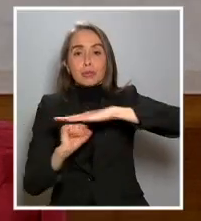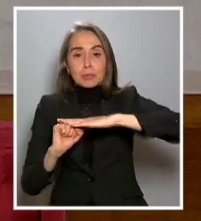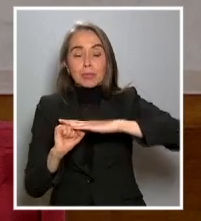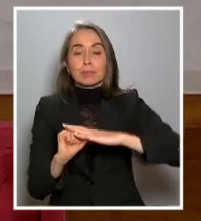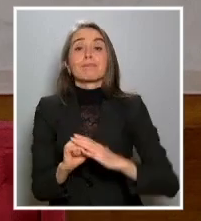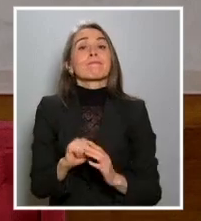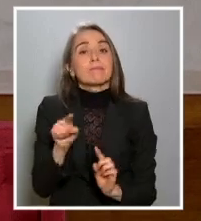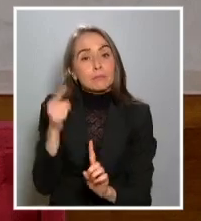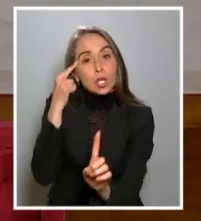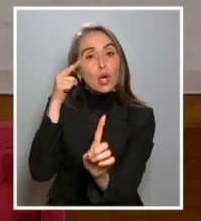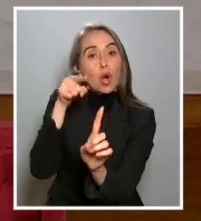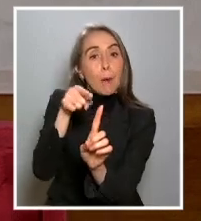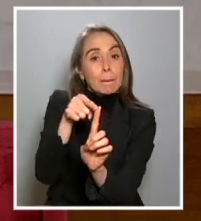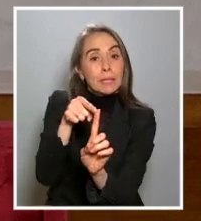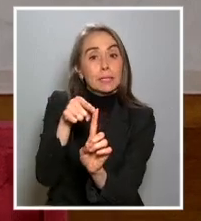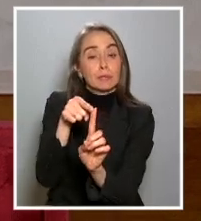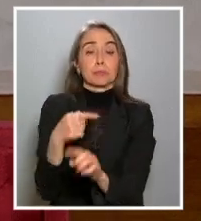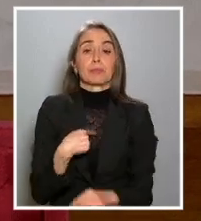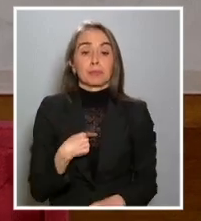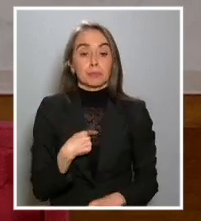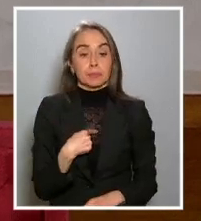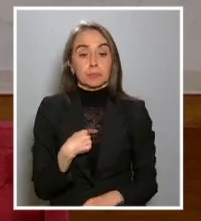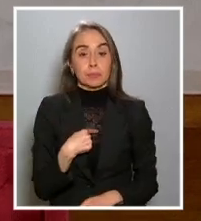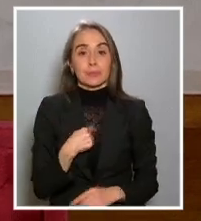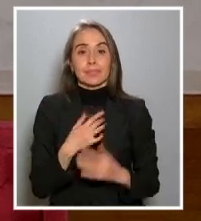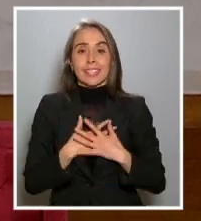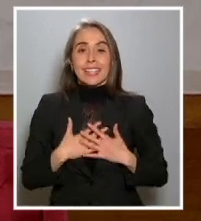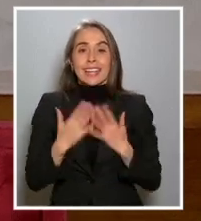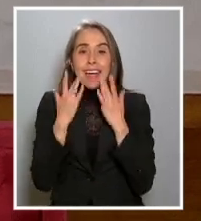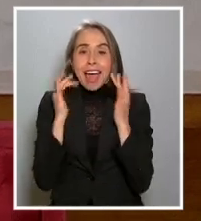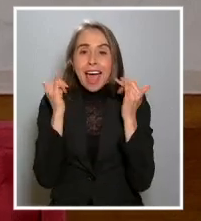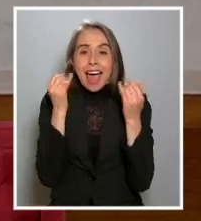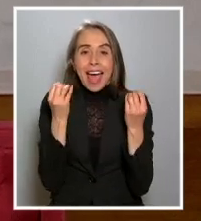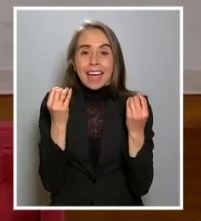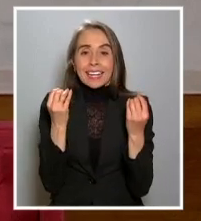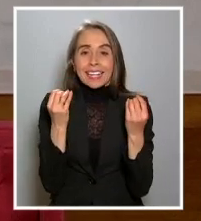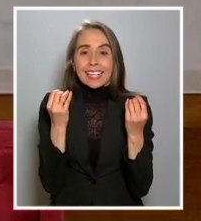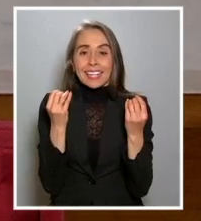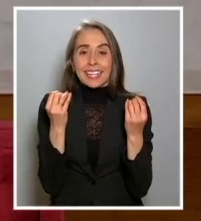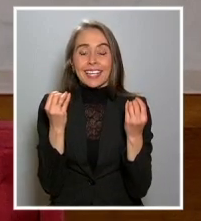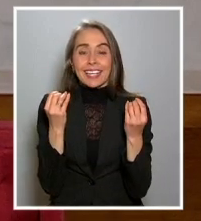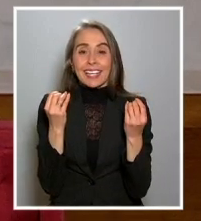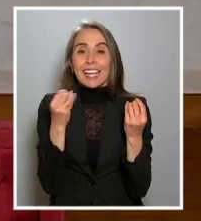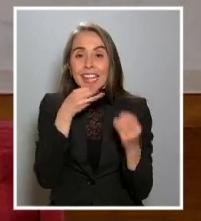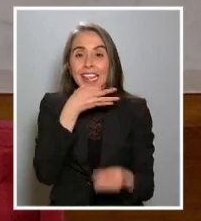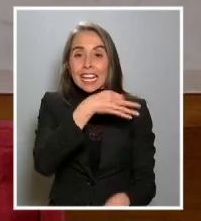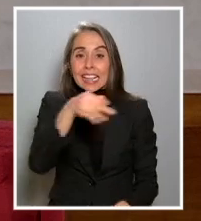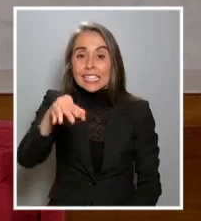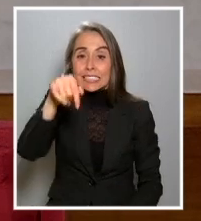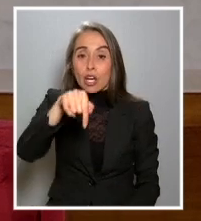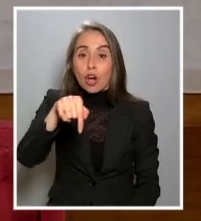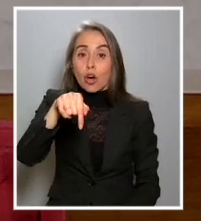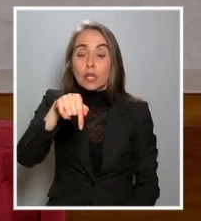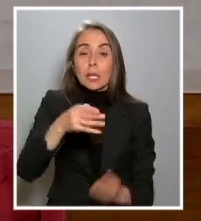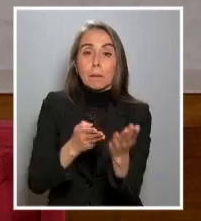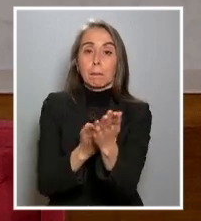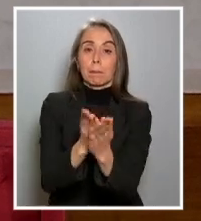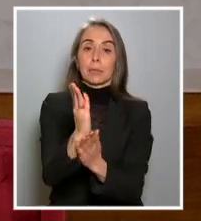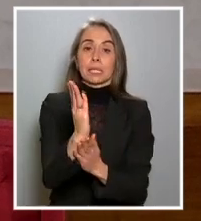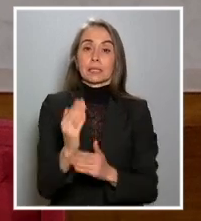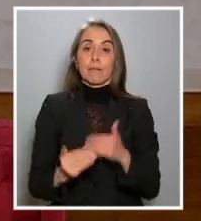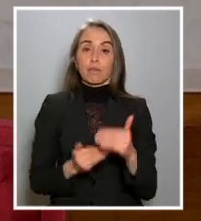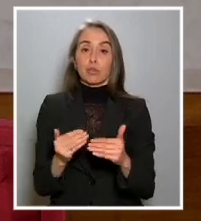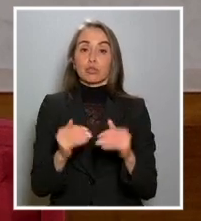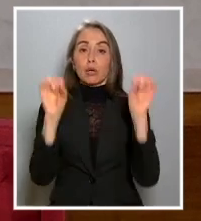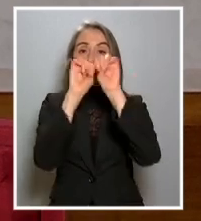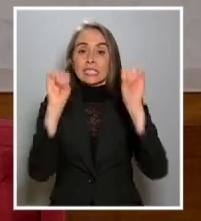Con este objetivo, tengo la alegría de anunciar hoy la puesta en marcha